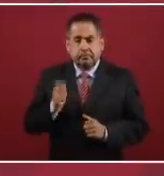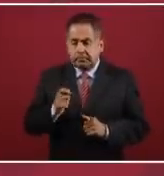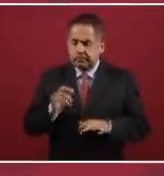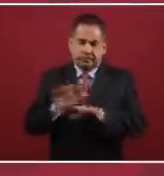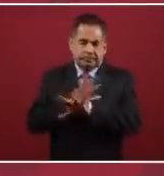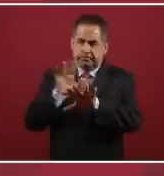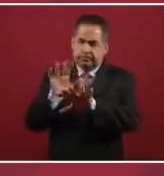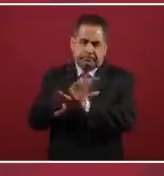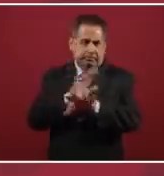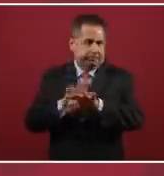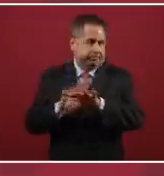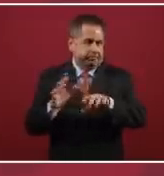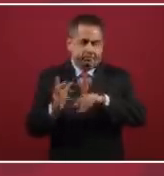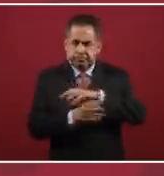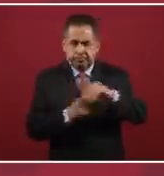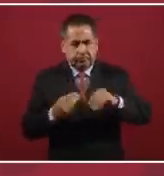renovar